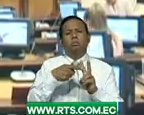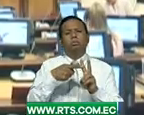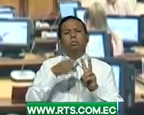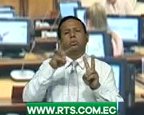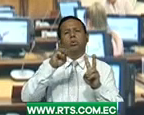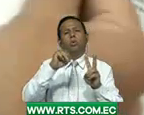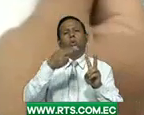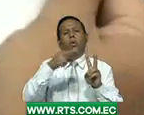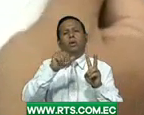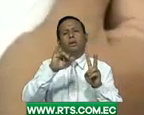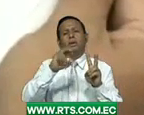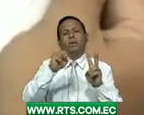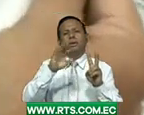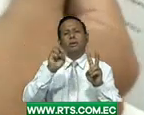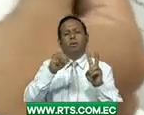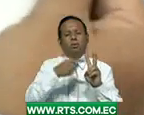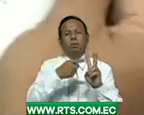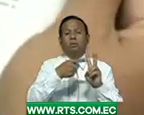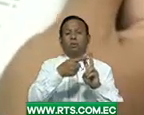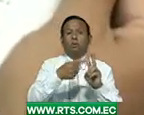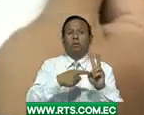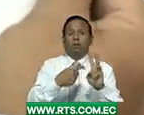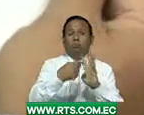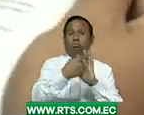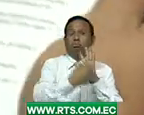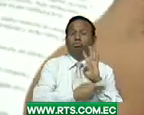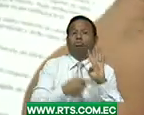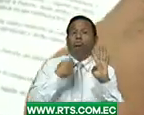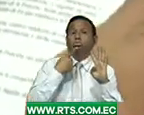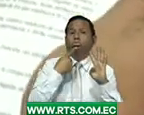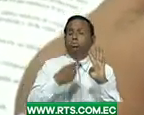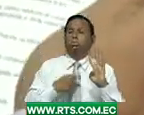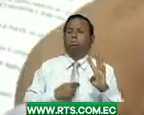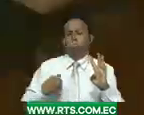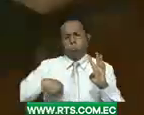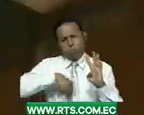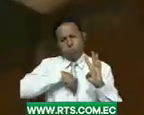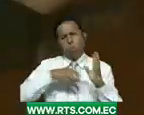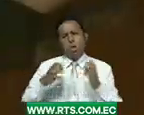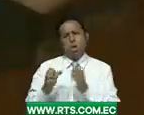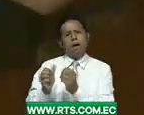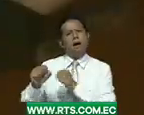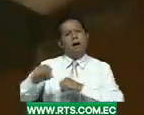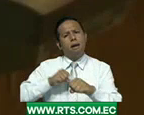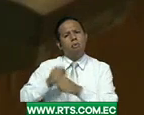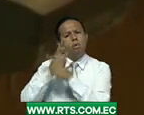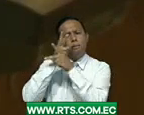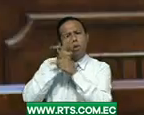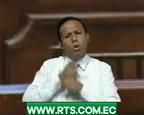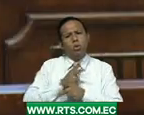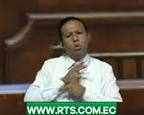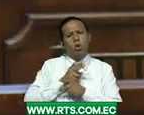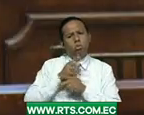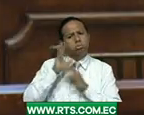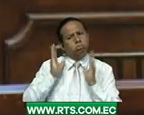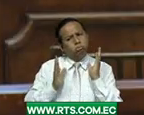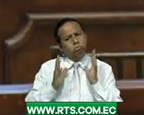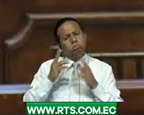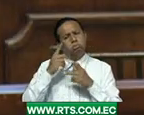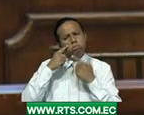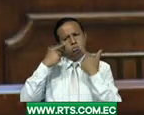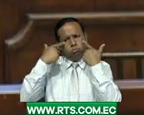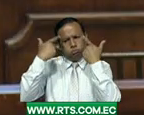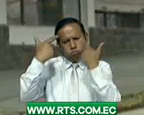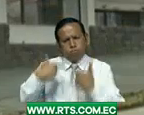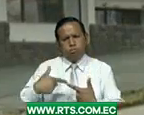mismo el contexto, los 4 consejeros en mención confirmaron que activarán una acción de protección con medidas cautelares para dejar